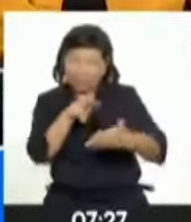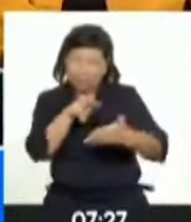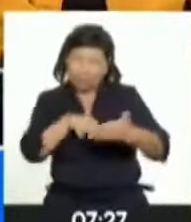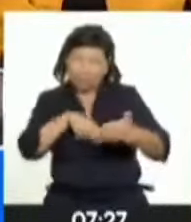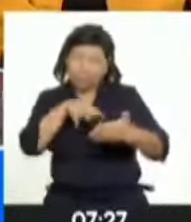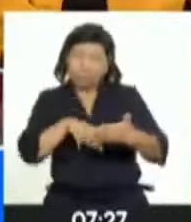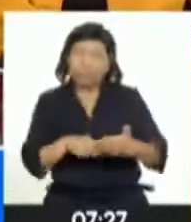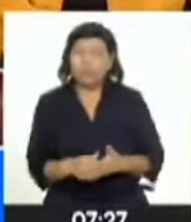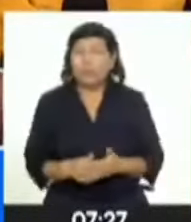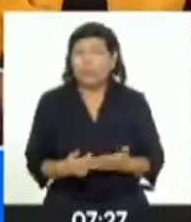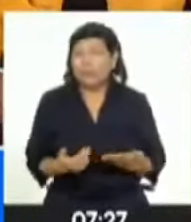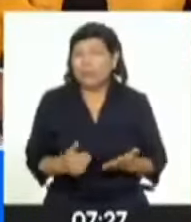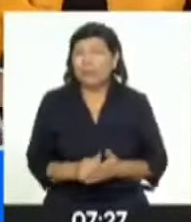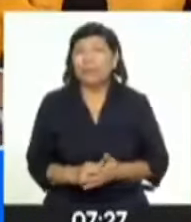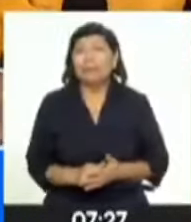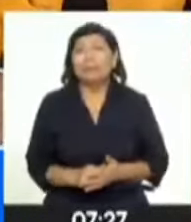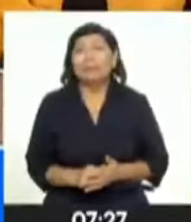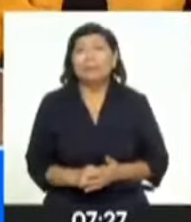analizar.